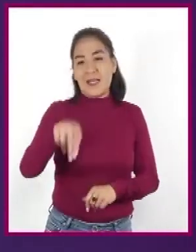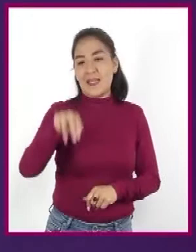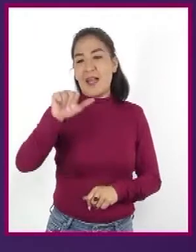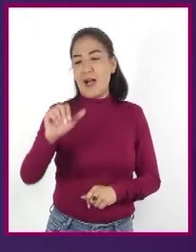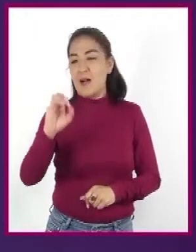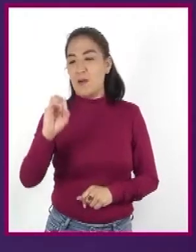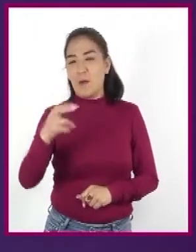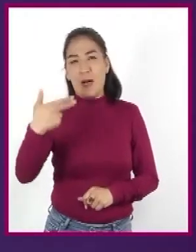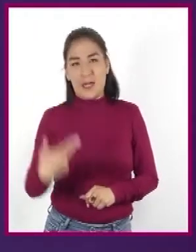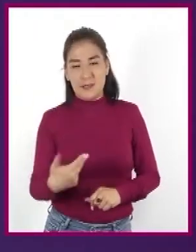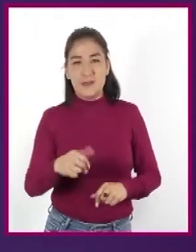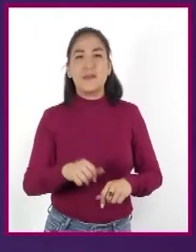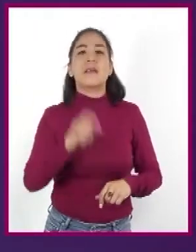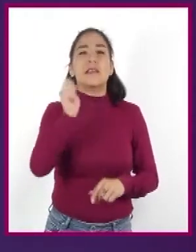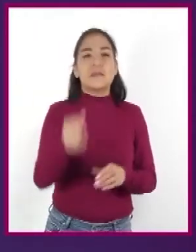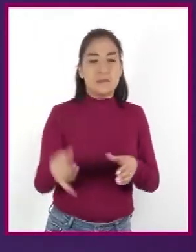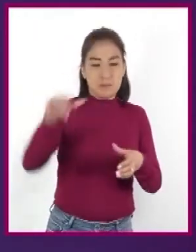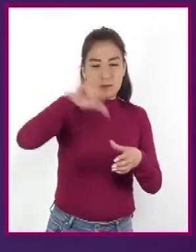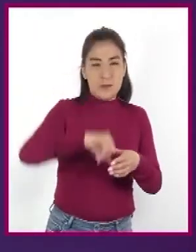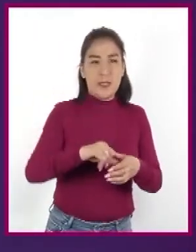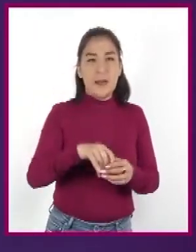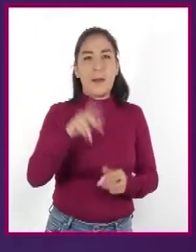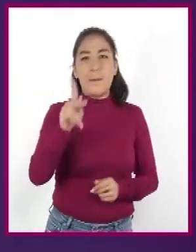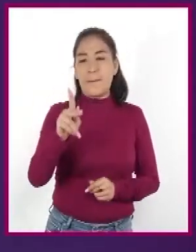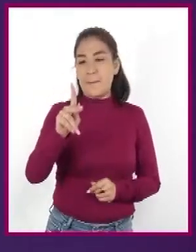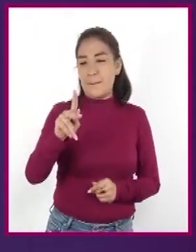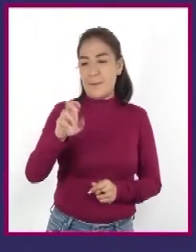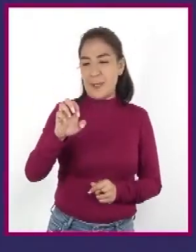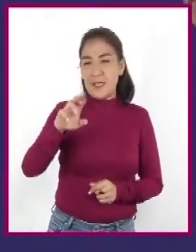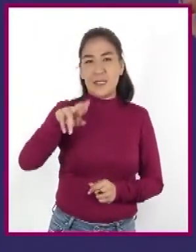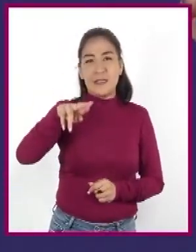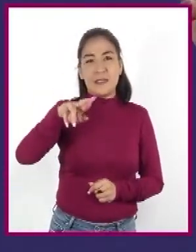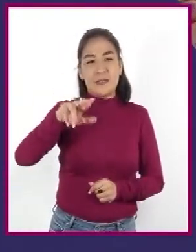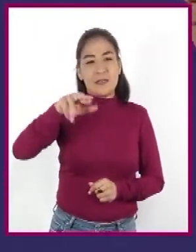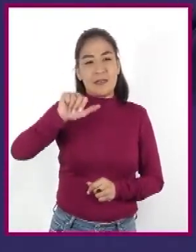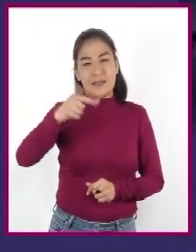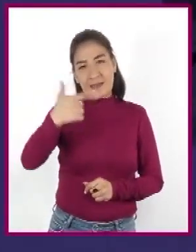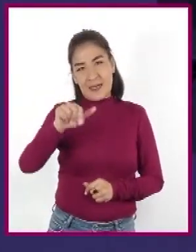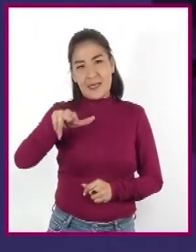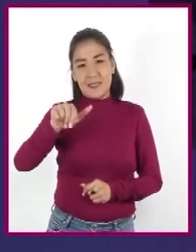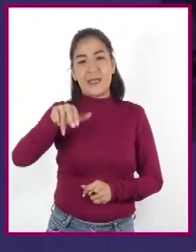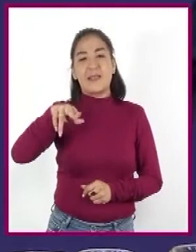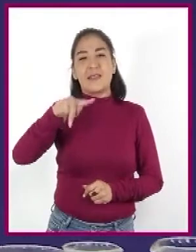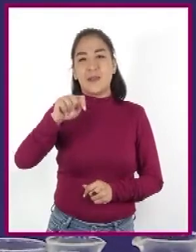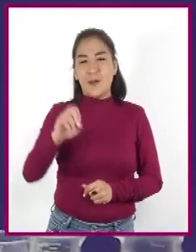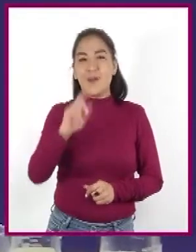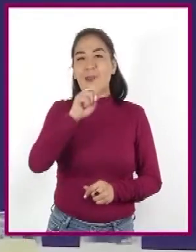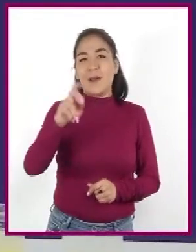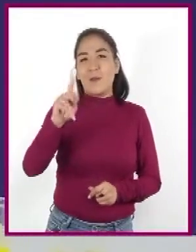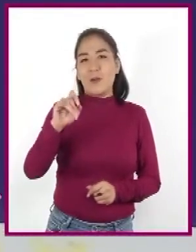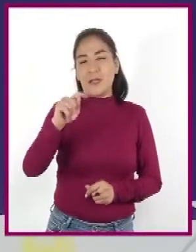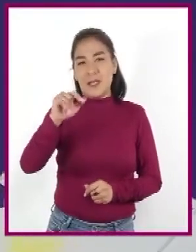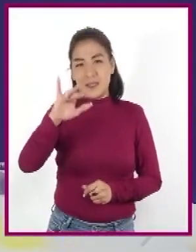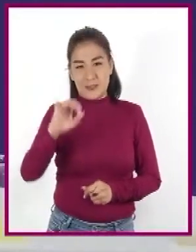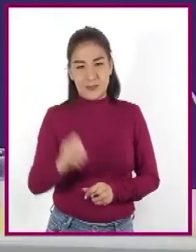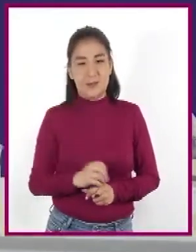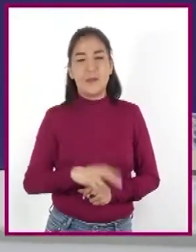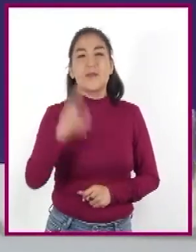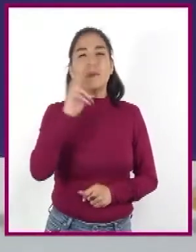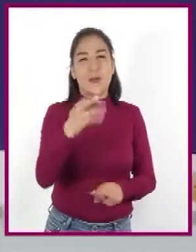al agregarle una disolución de permanganato de potasio. ¿Lo hacemos? Claro. A ver, vamos a poner